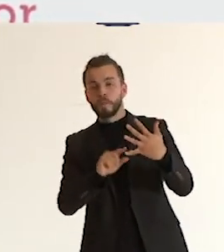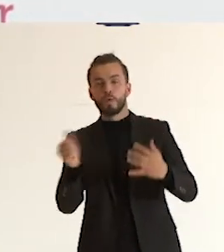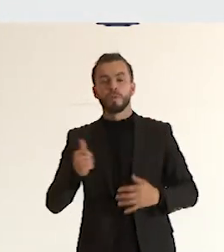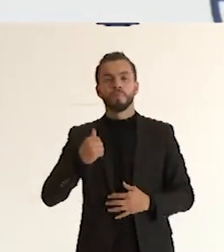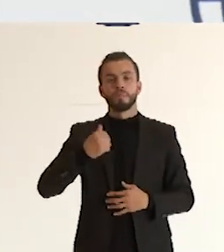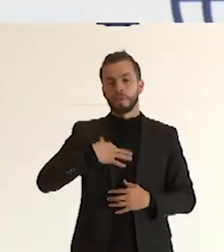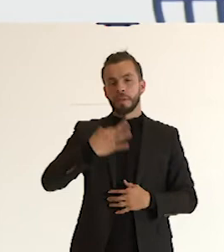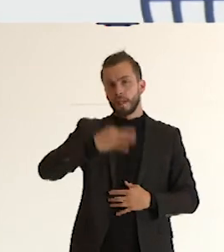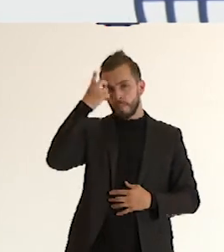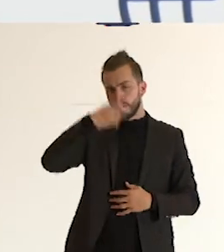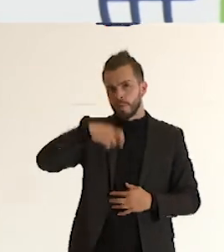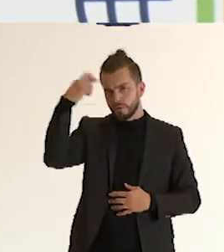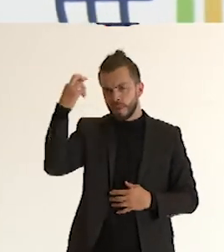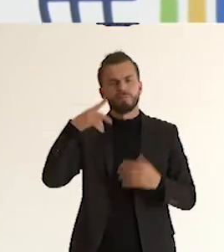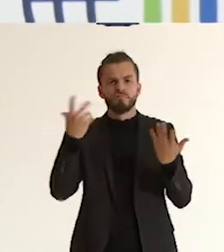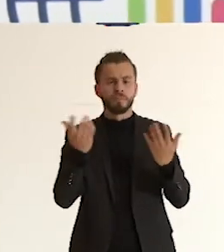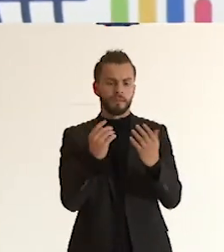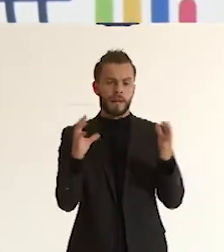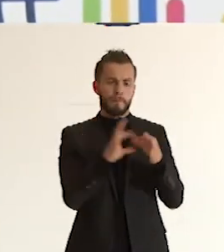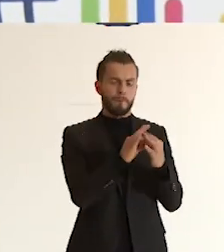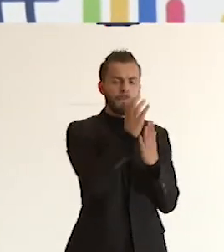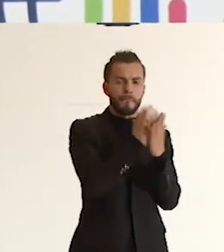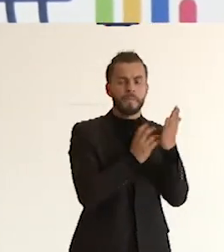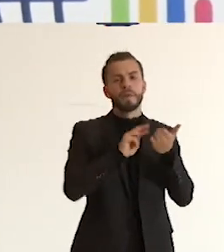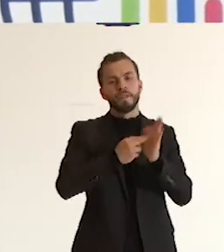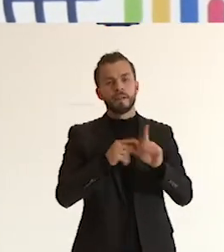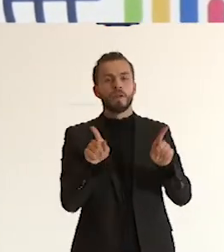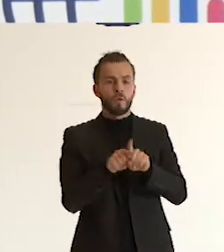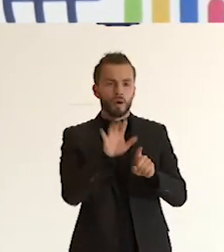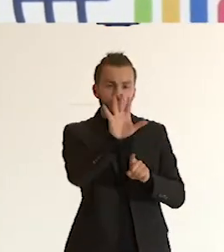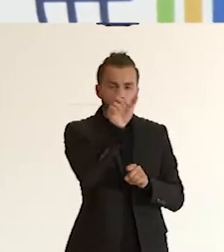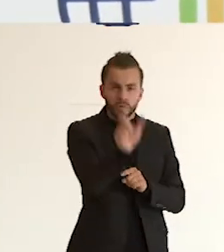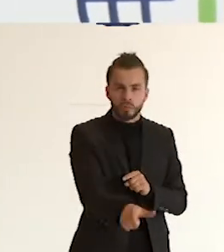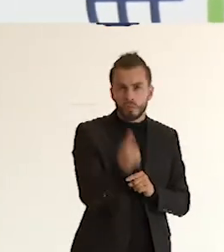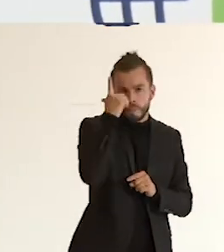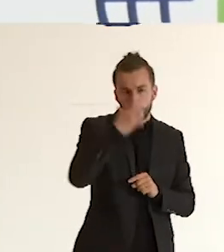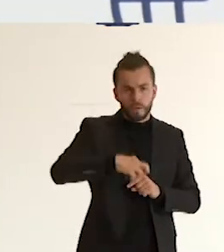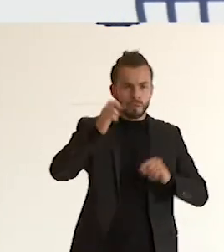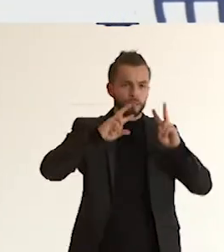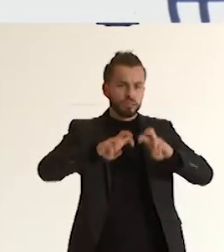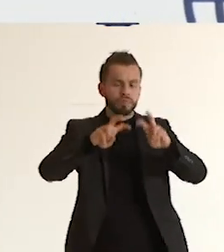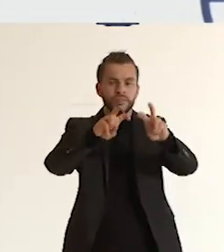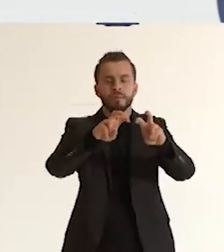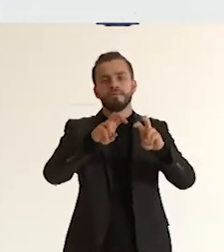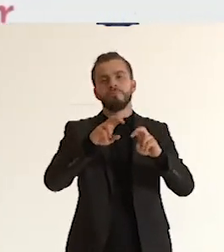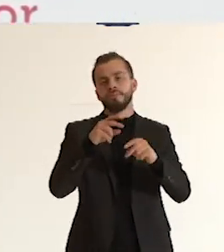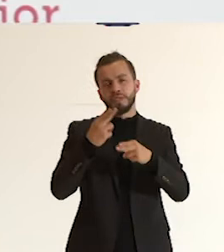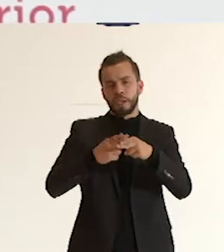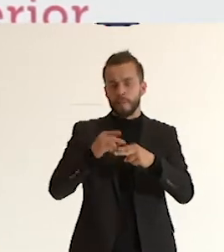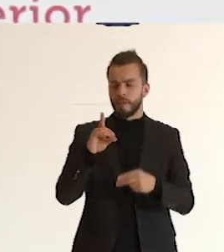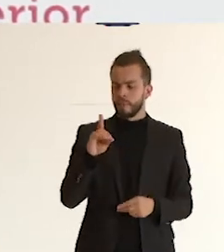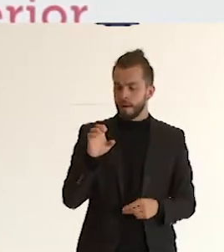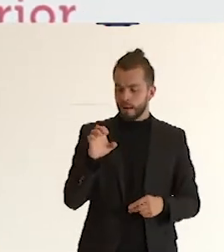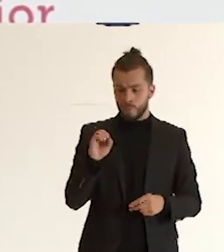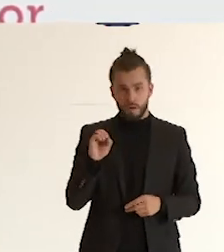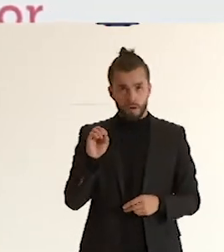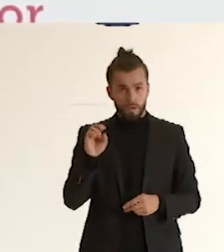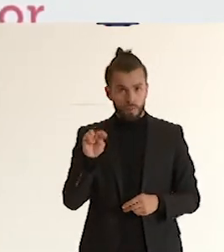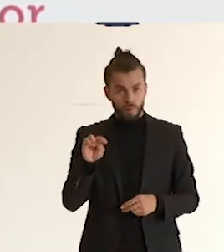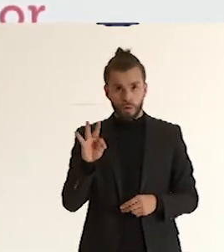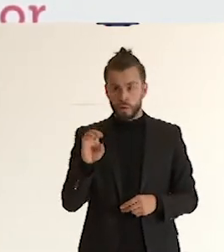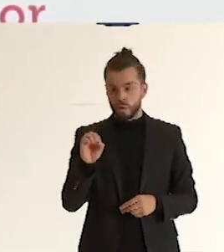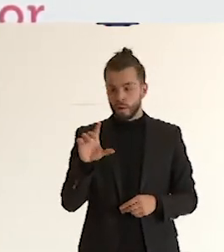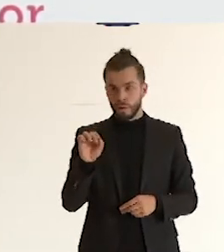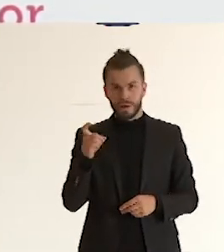es el estudio de los estándares que orientan el ejercicio de cada profesión a veces llamada deontología y los dilemas propios del ejercicio profesional